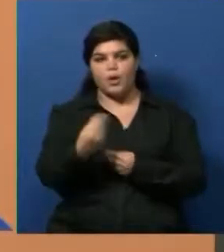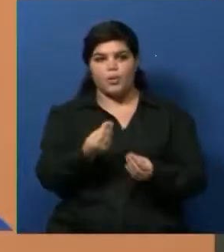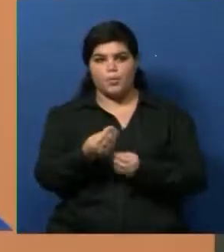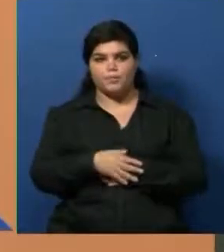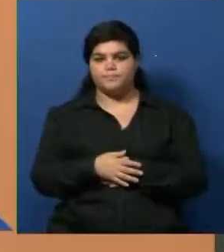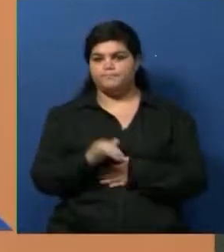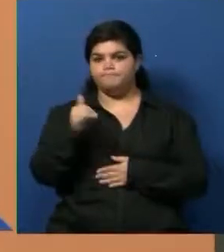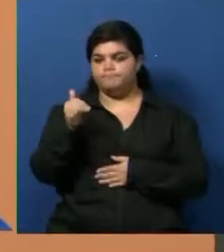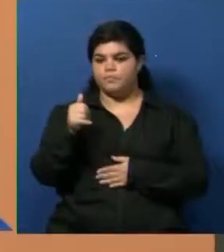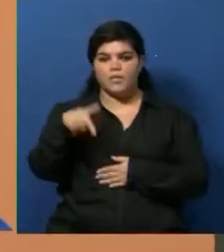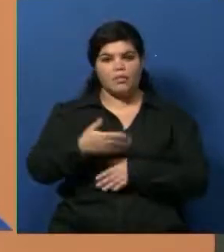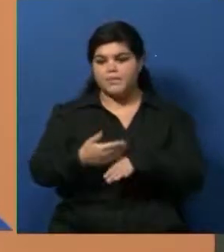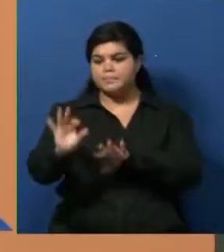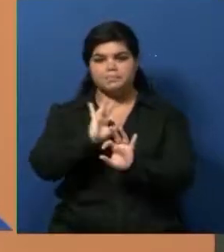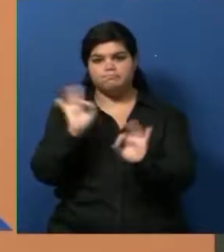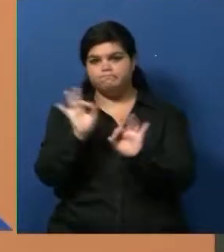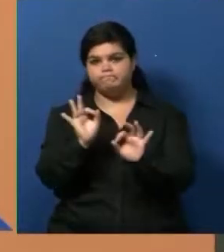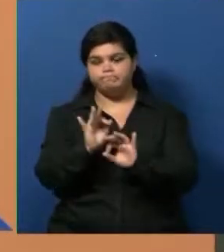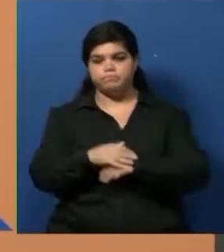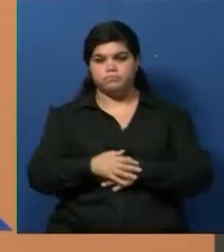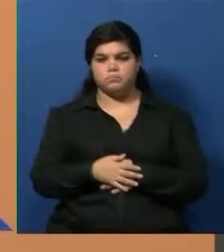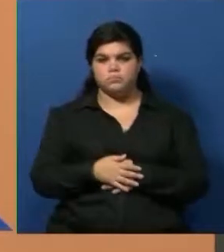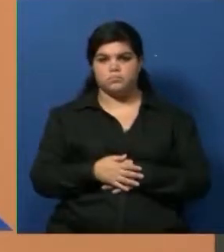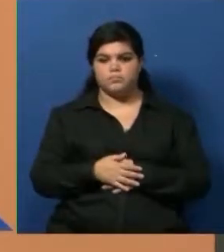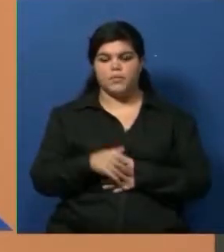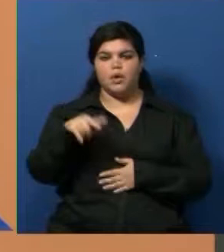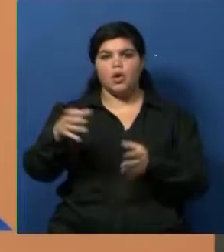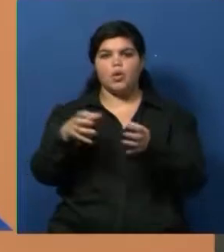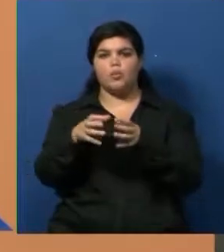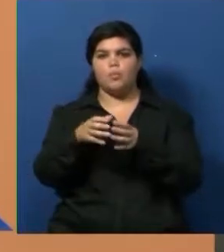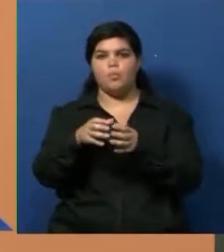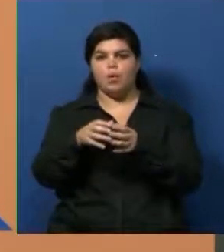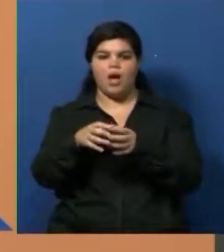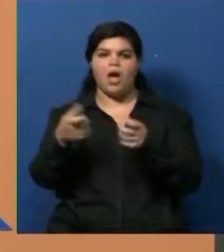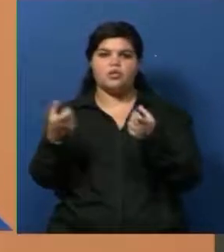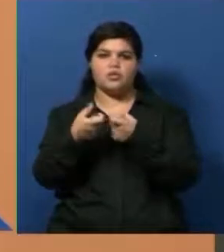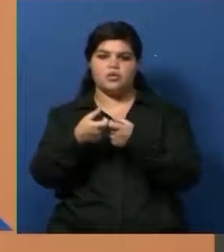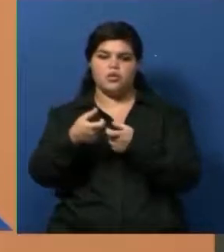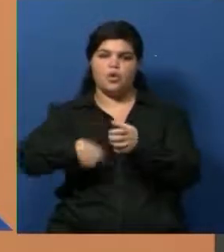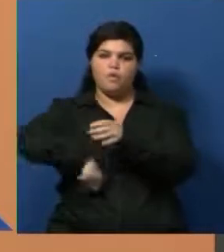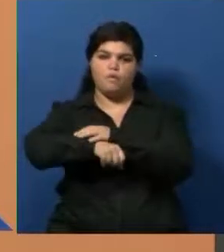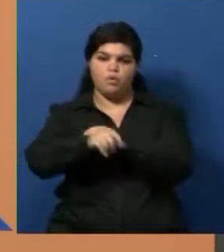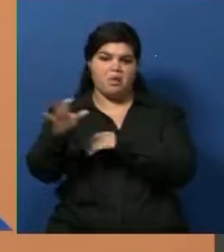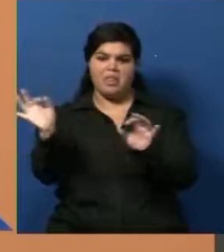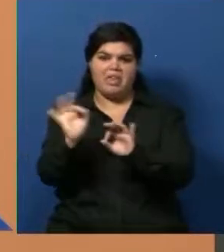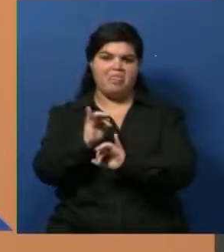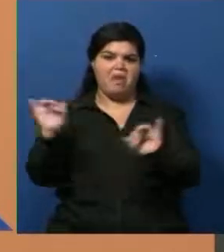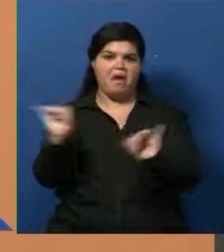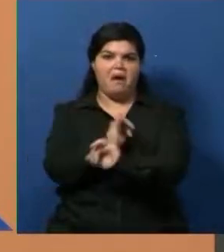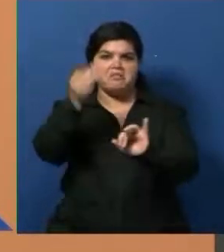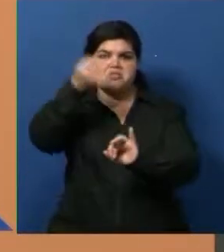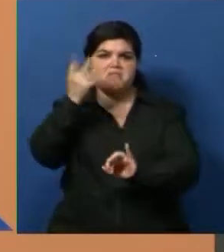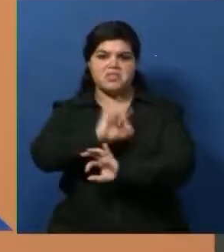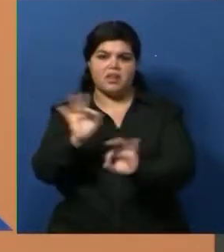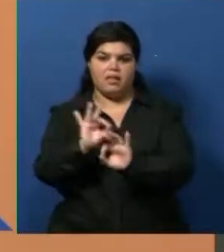por el momento no hay ninguna, digamos, por lo menos por parte de la Asociación de Fútbol Argentino, nada oficializado, no se ha conocido. Vamos a ver en los